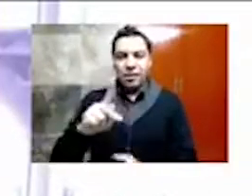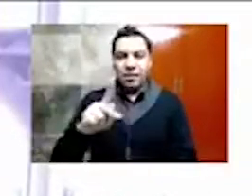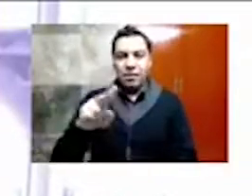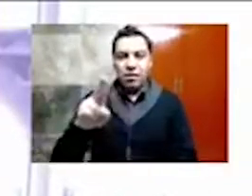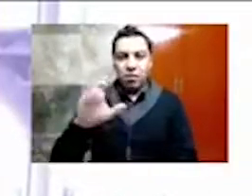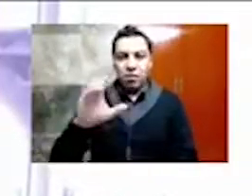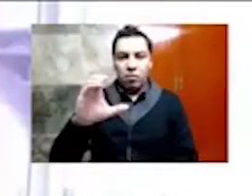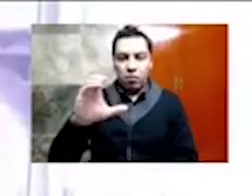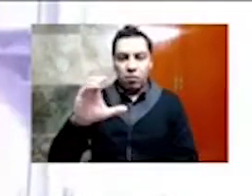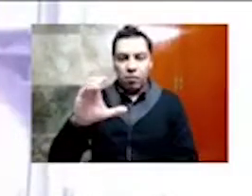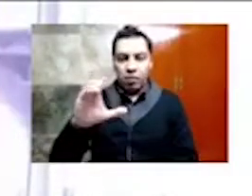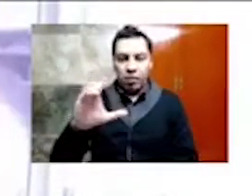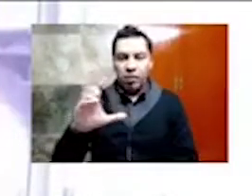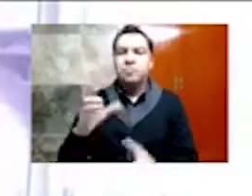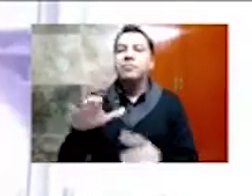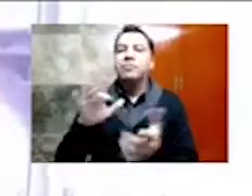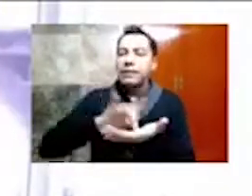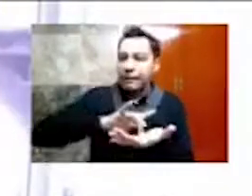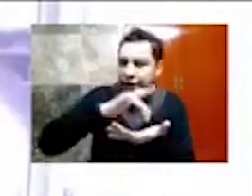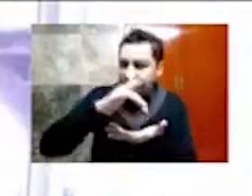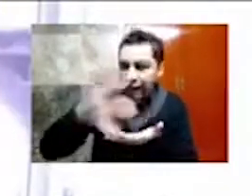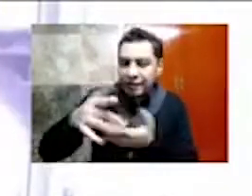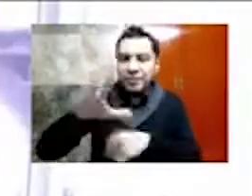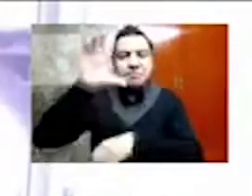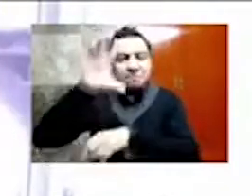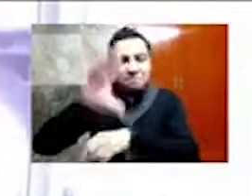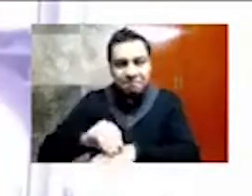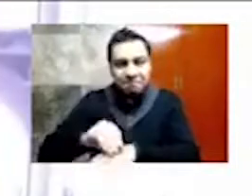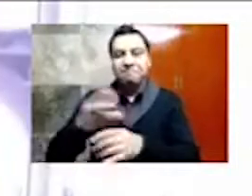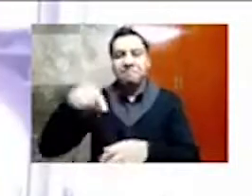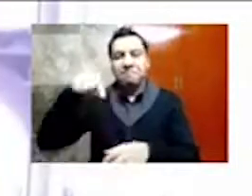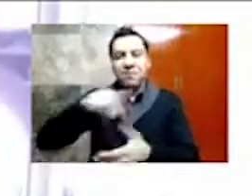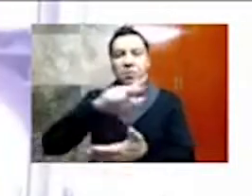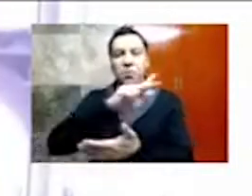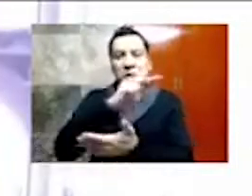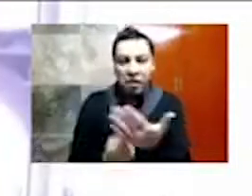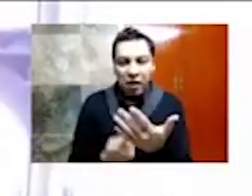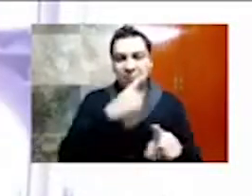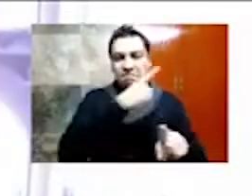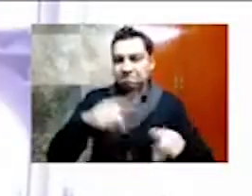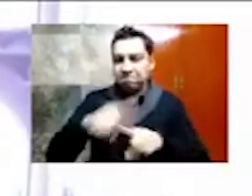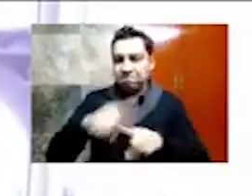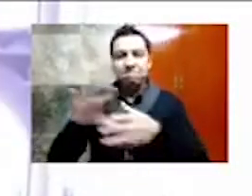Lilia Rivero Weber, quien ha coordinado este esfuerzo realmente